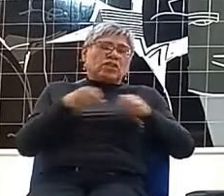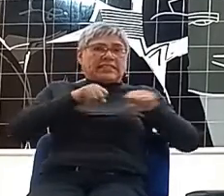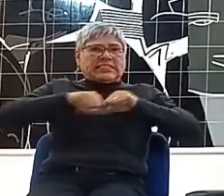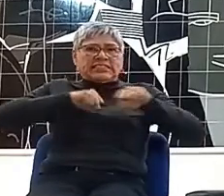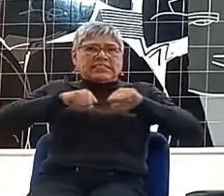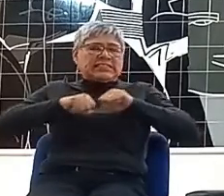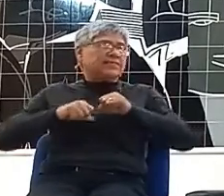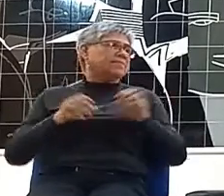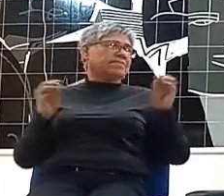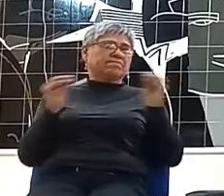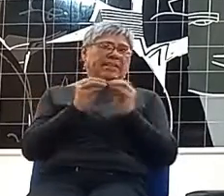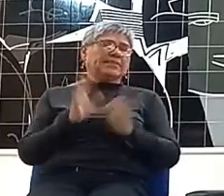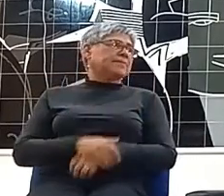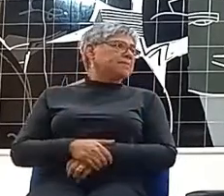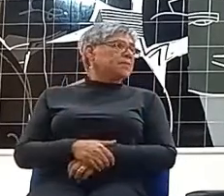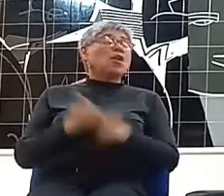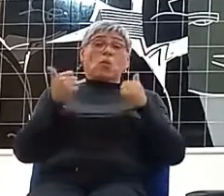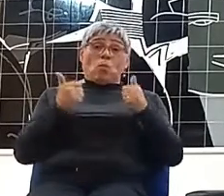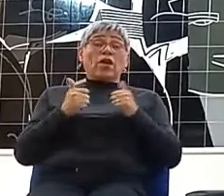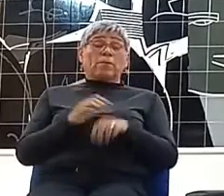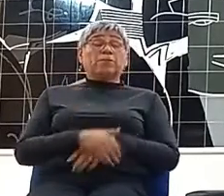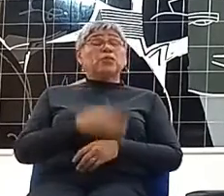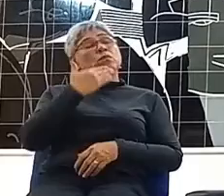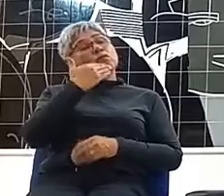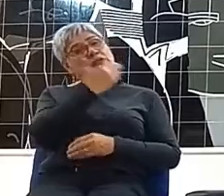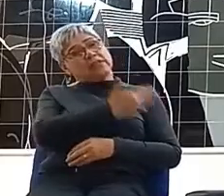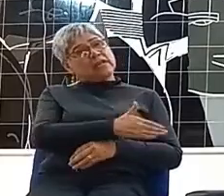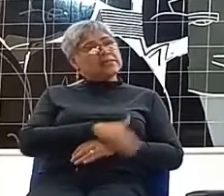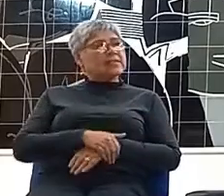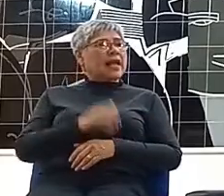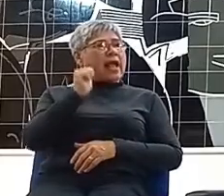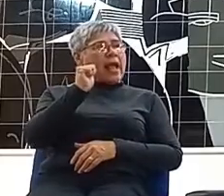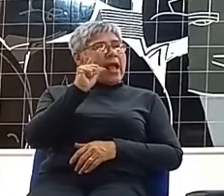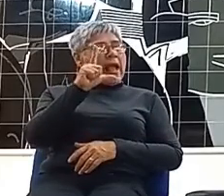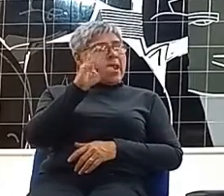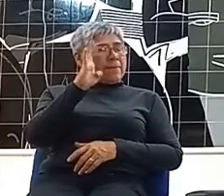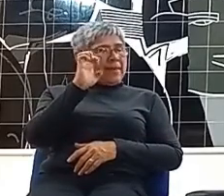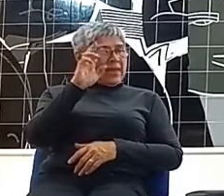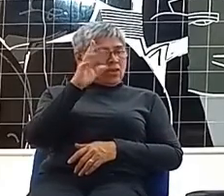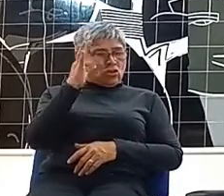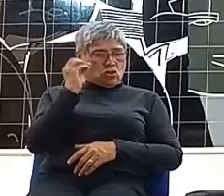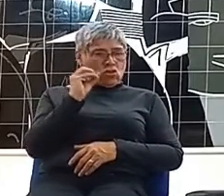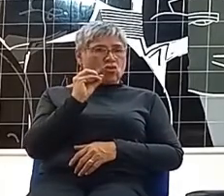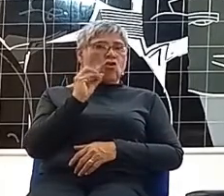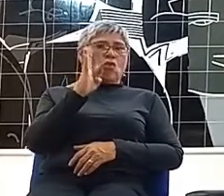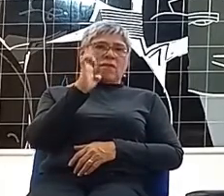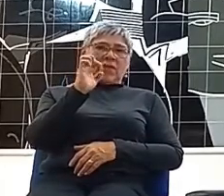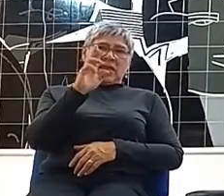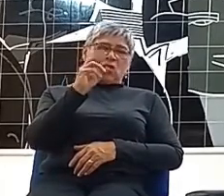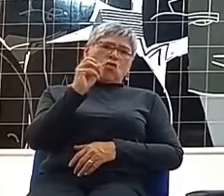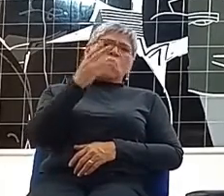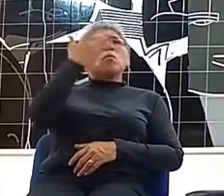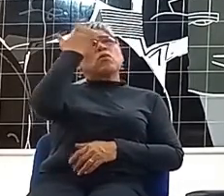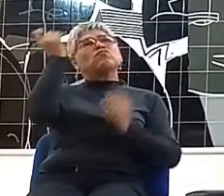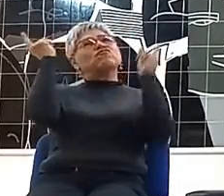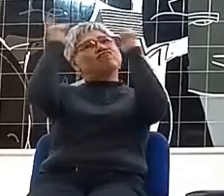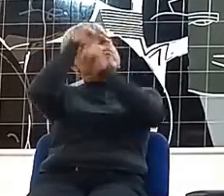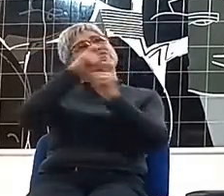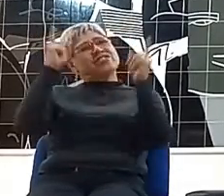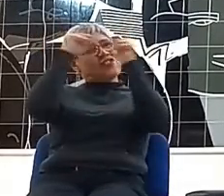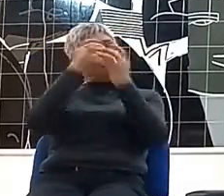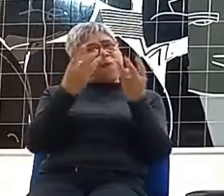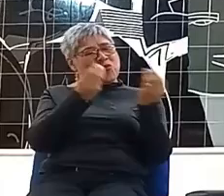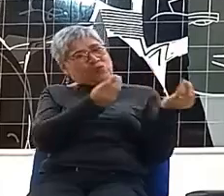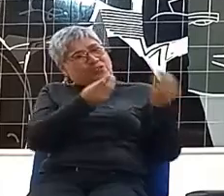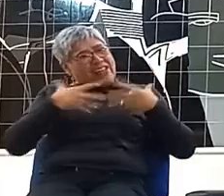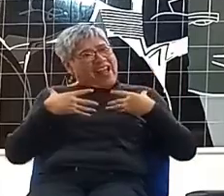más. Bueno, pues muchísimas gracias a Alberto Verón por todas estas reflexiones que